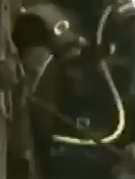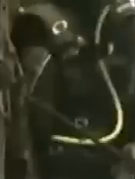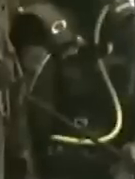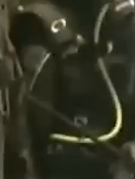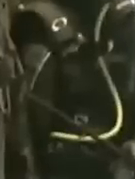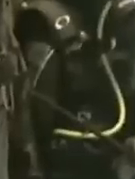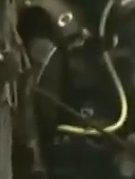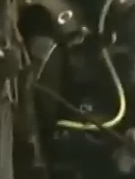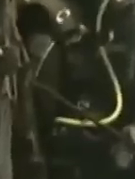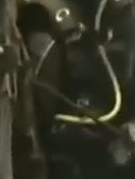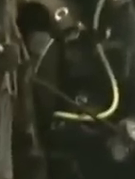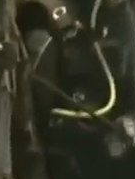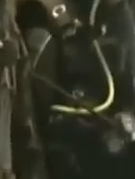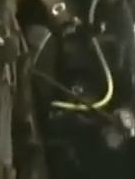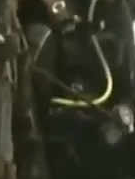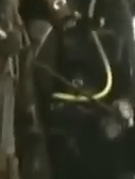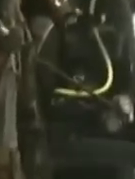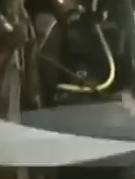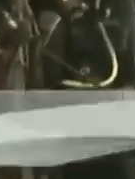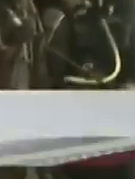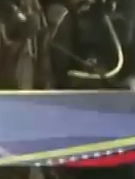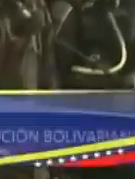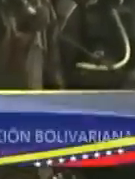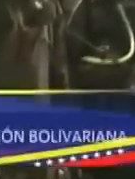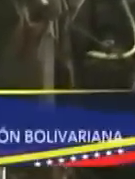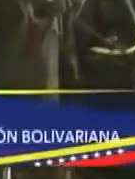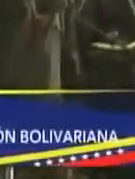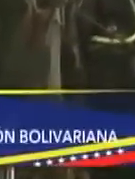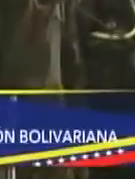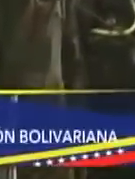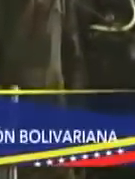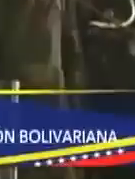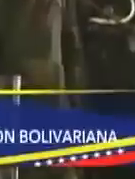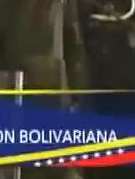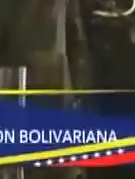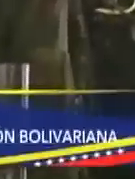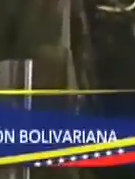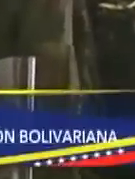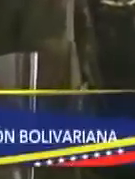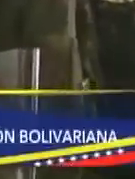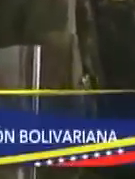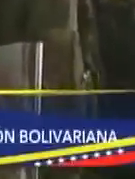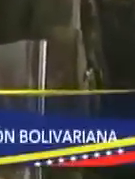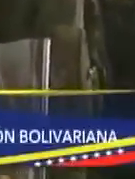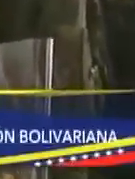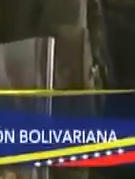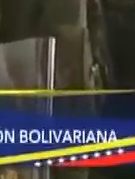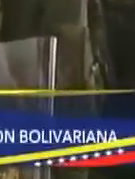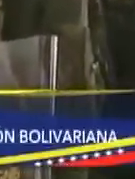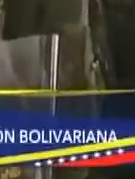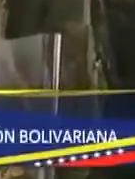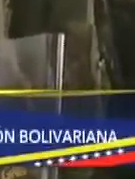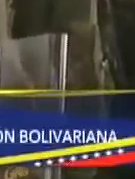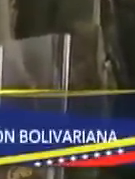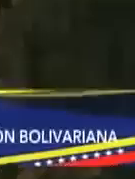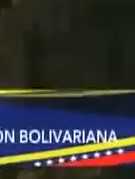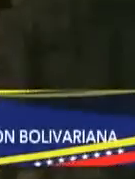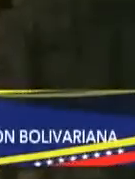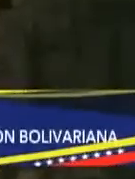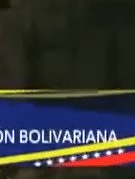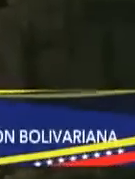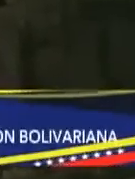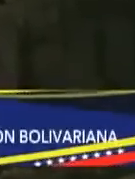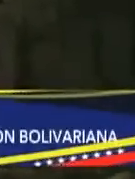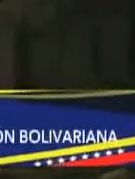tuit destacando lo siguiente. Nos sentimos orgullosos de la revolución bolivariana, del tiempo histórico que hemos vivido, un proceso de